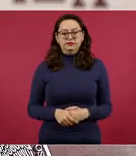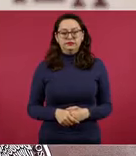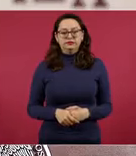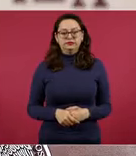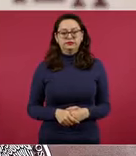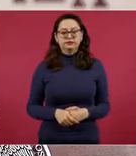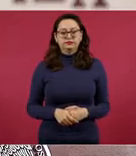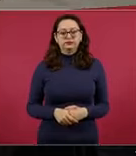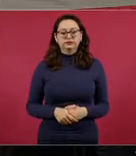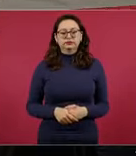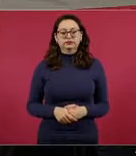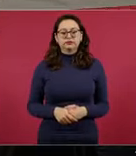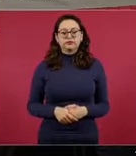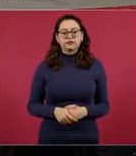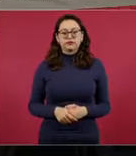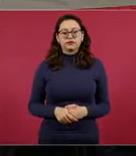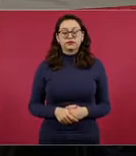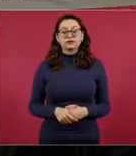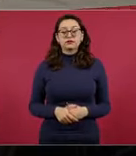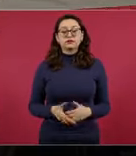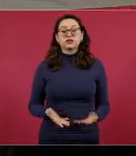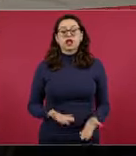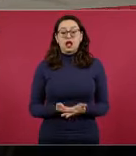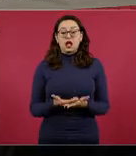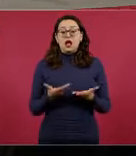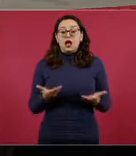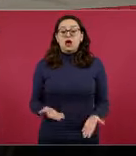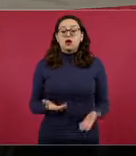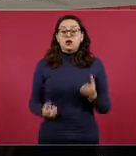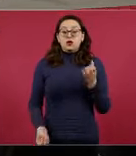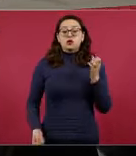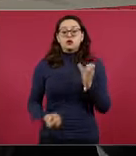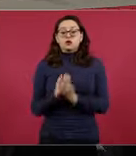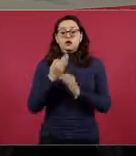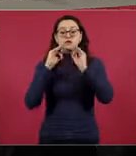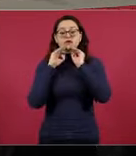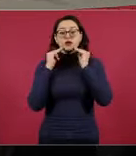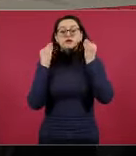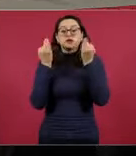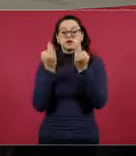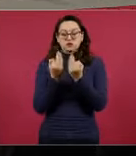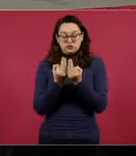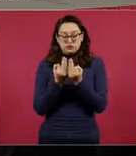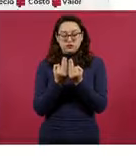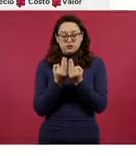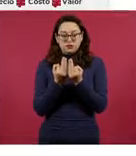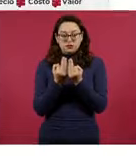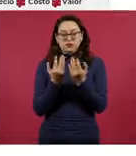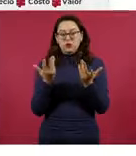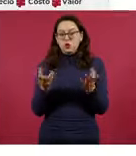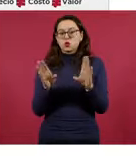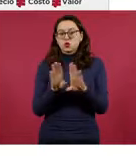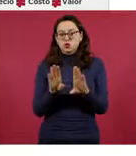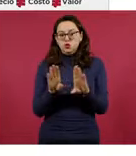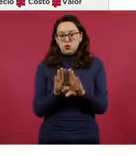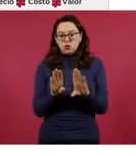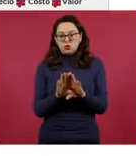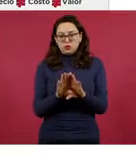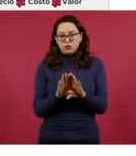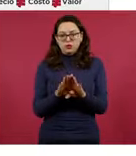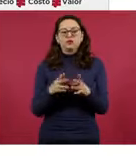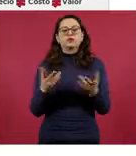favor. El nuevo modelo de optimización que desde 2019